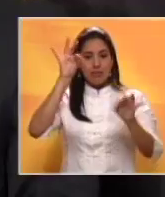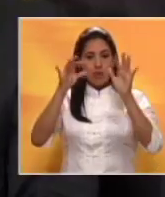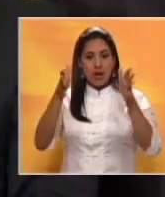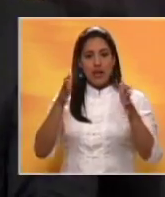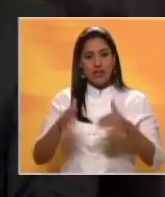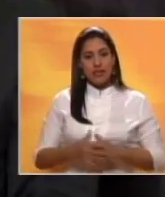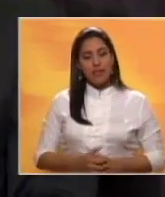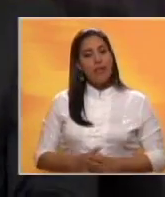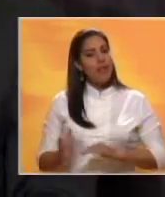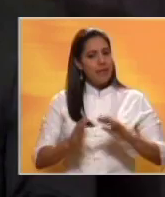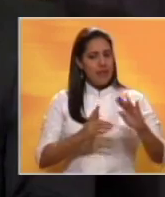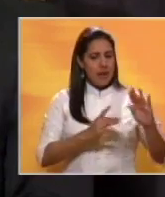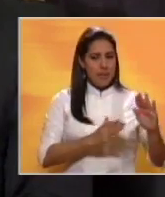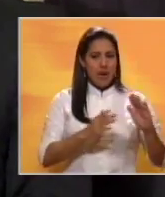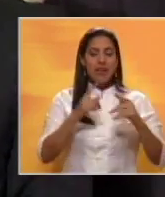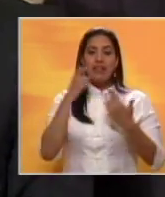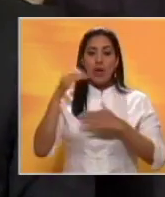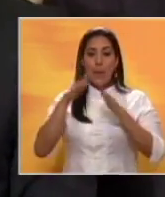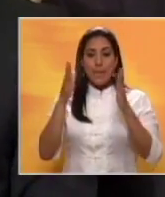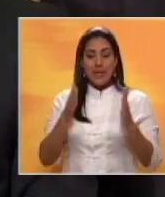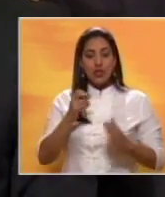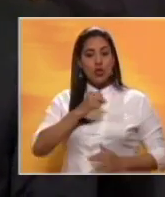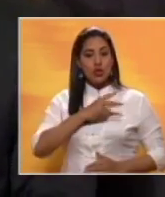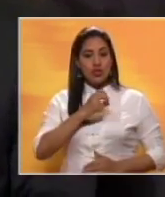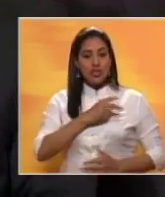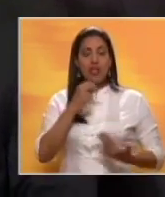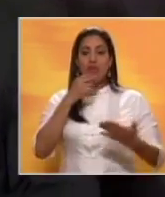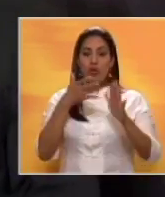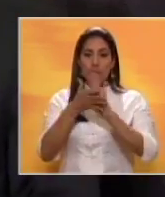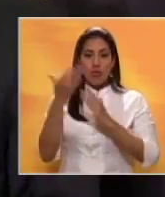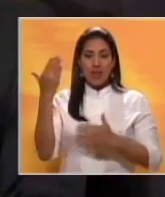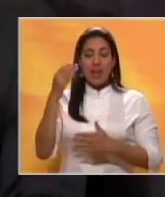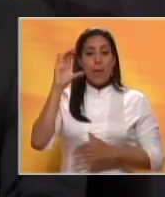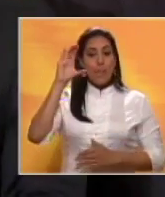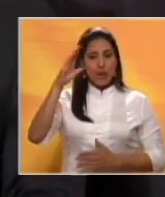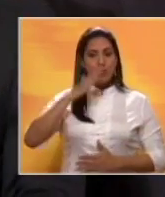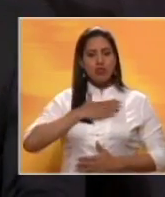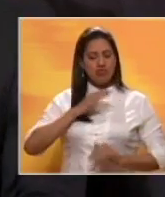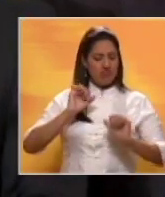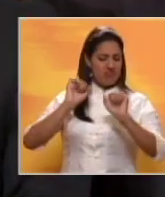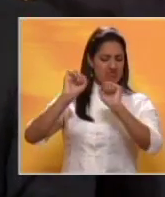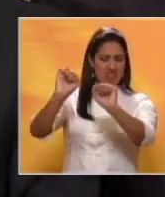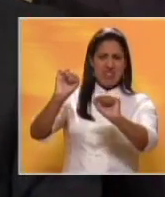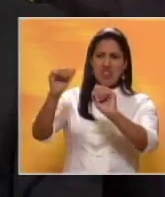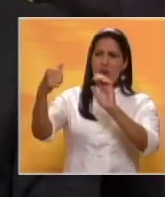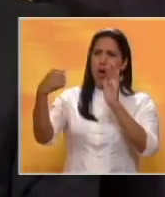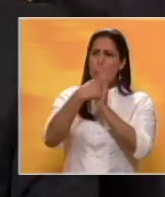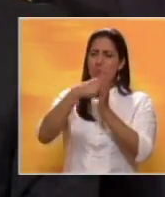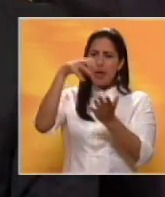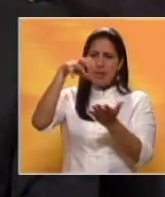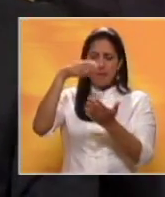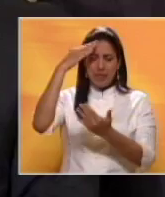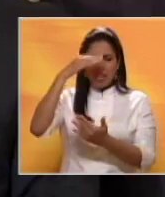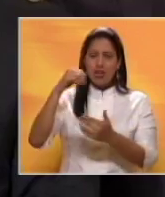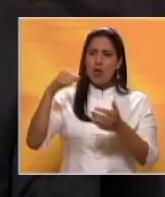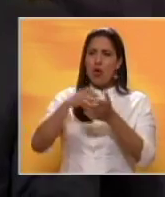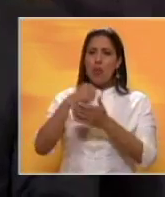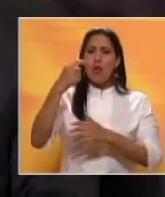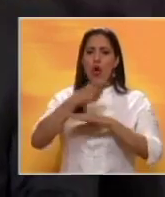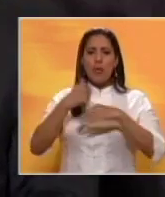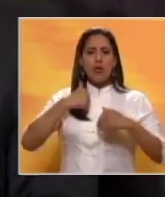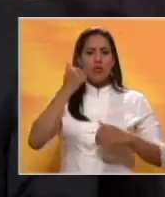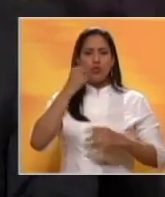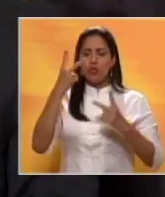electa. Por su parte, el ministro chileno Heraldo Muñoz señaló que su país rechaza cualquier golpe militar o autogolpe de